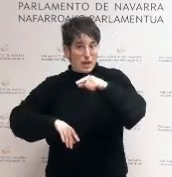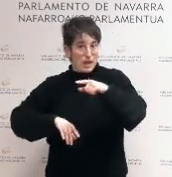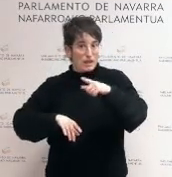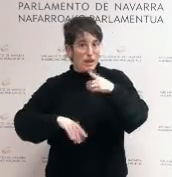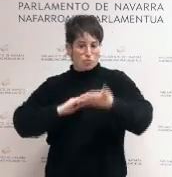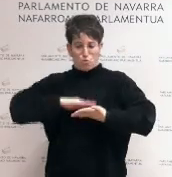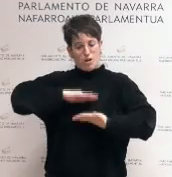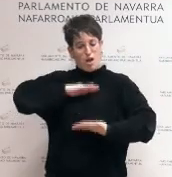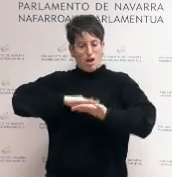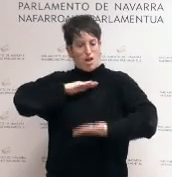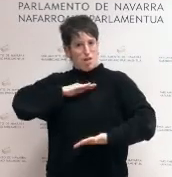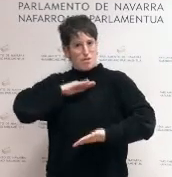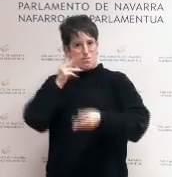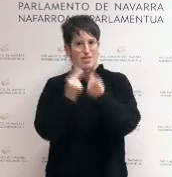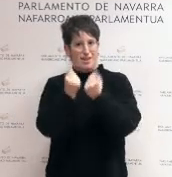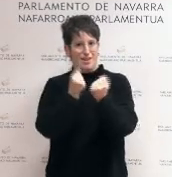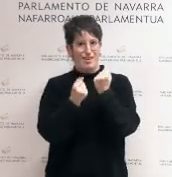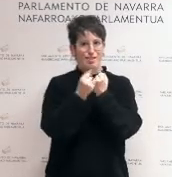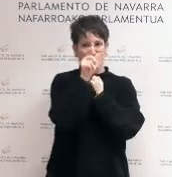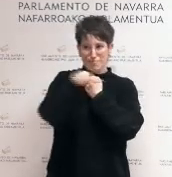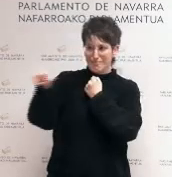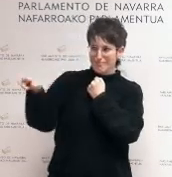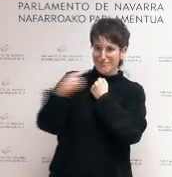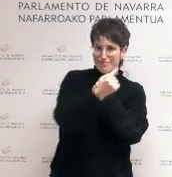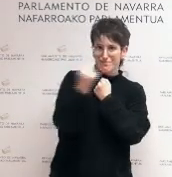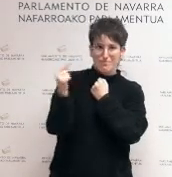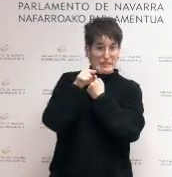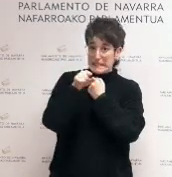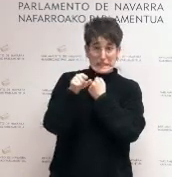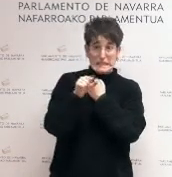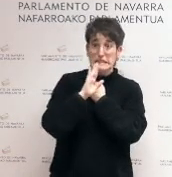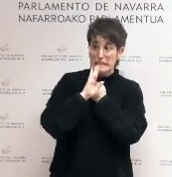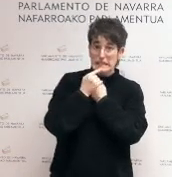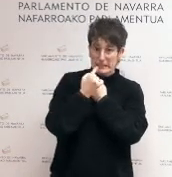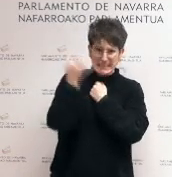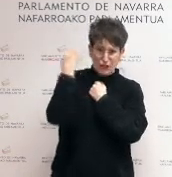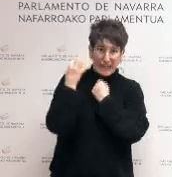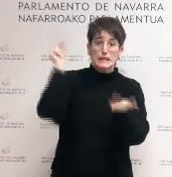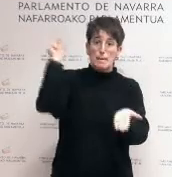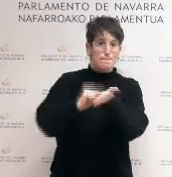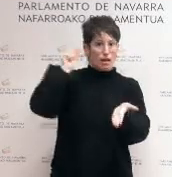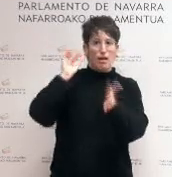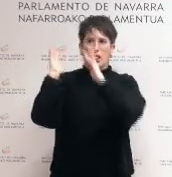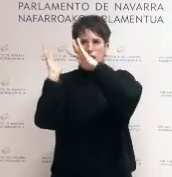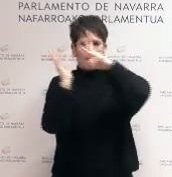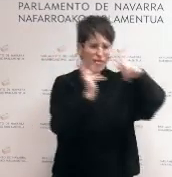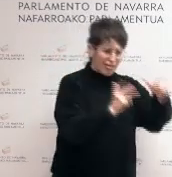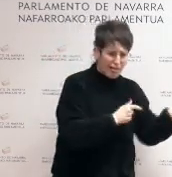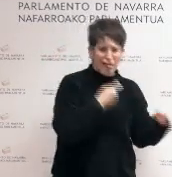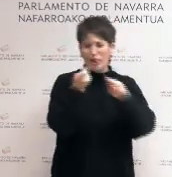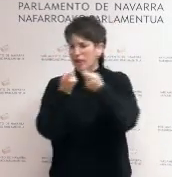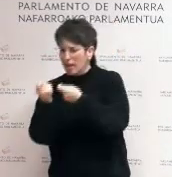personas. Se hace, como digo, de manera inmediata, sin esperar a que se calcule, se discuta, se